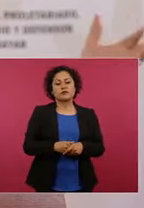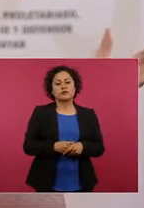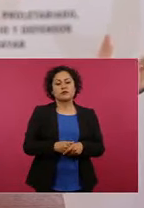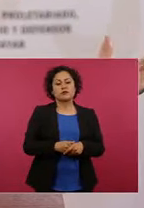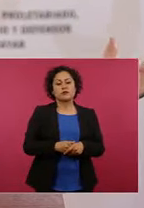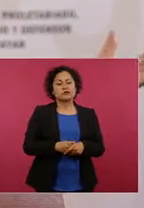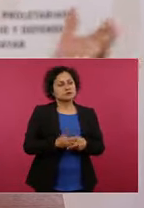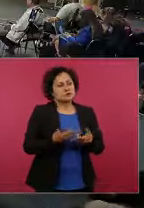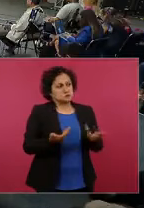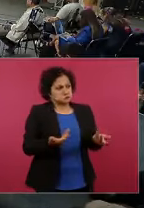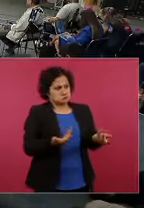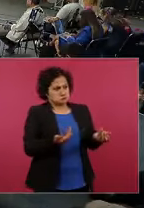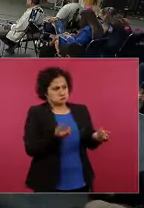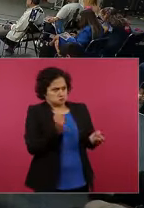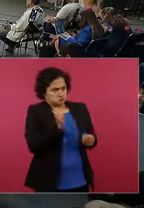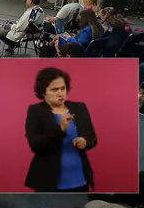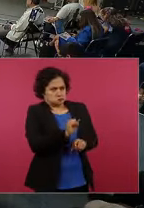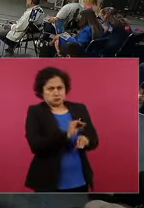A la orden.